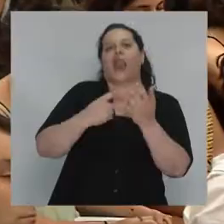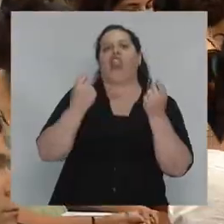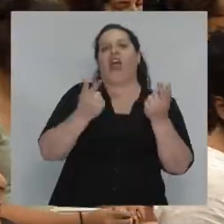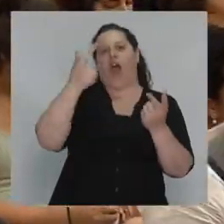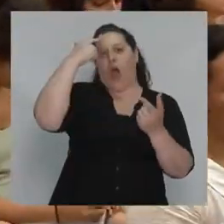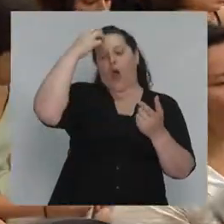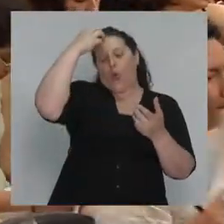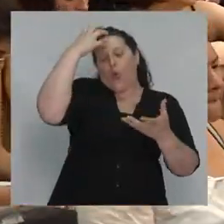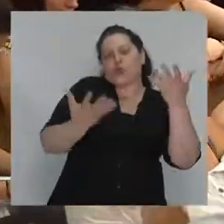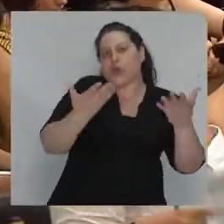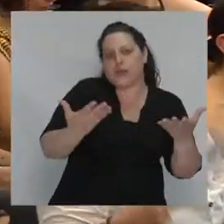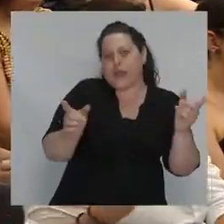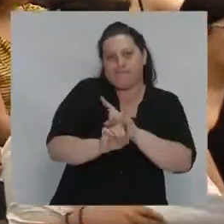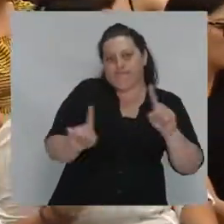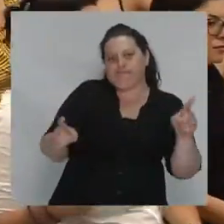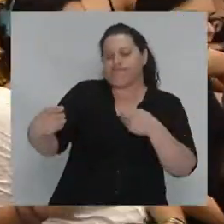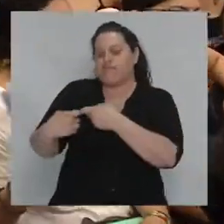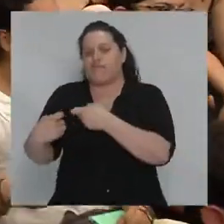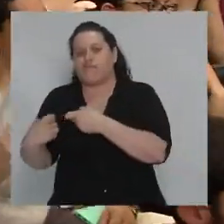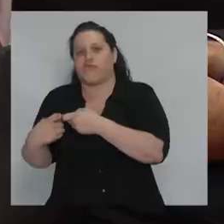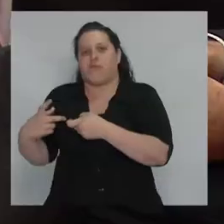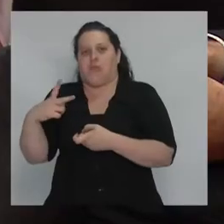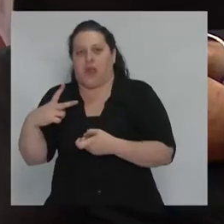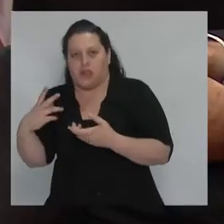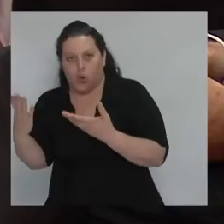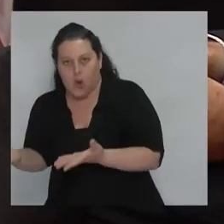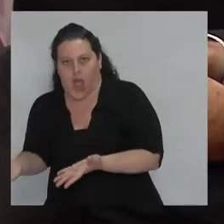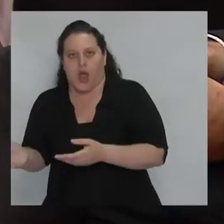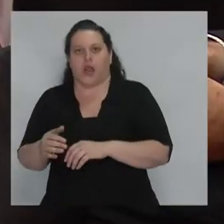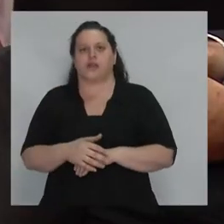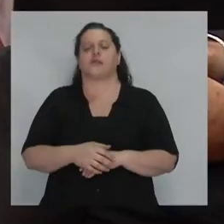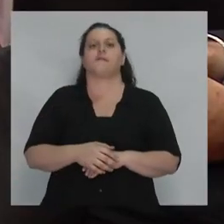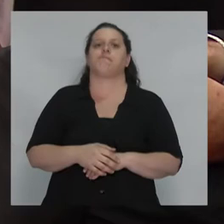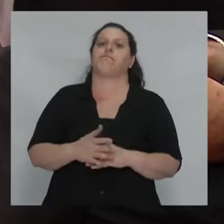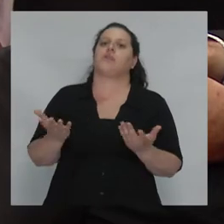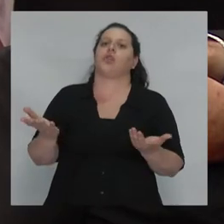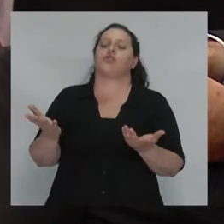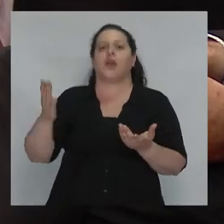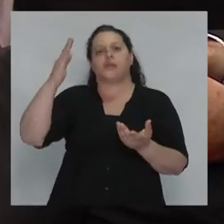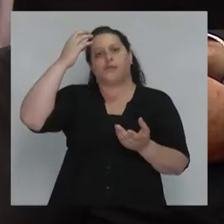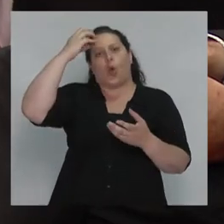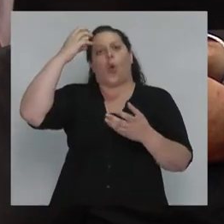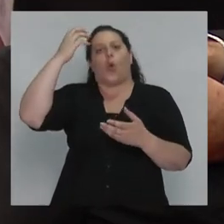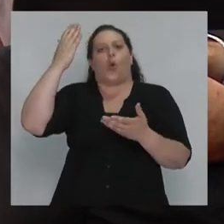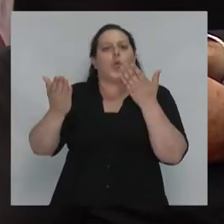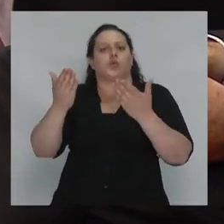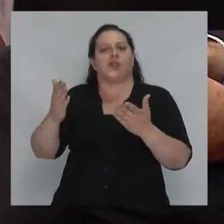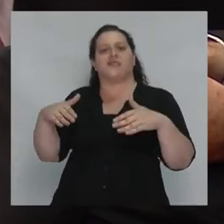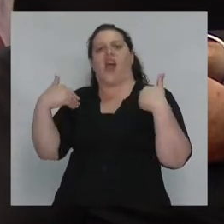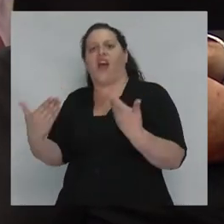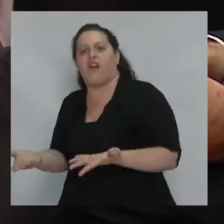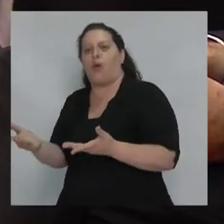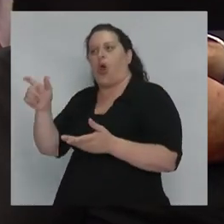justicia, sino son jueces que están colocando la justicia al servicio de la política y de